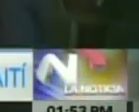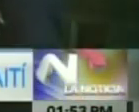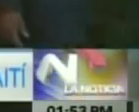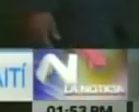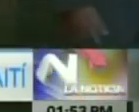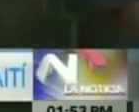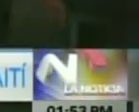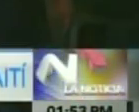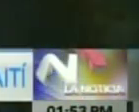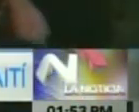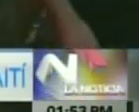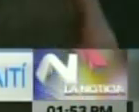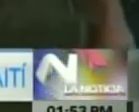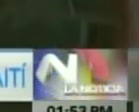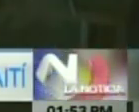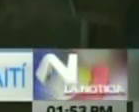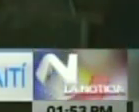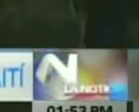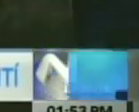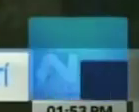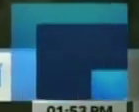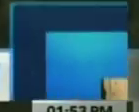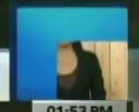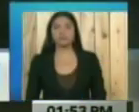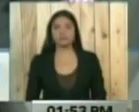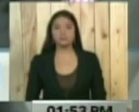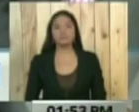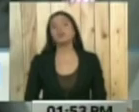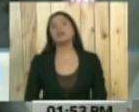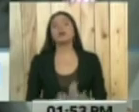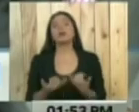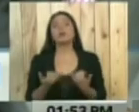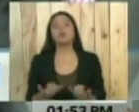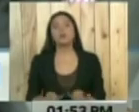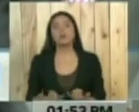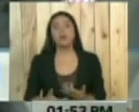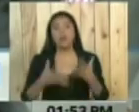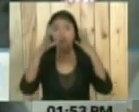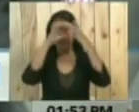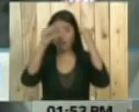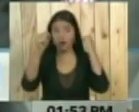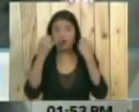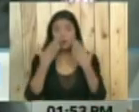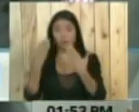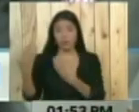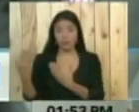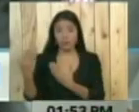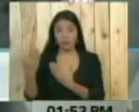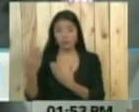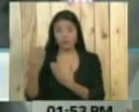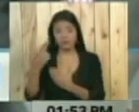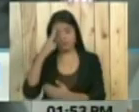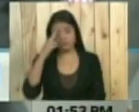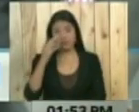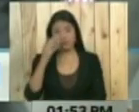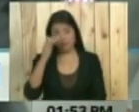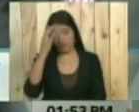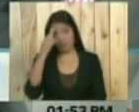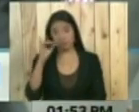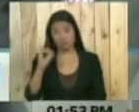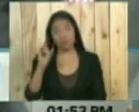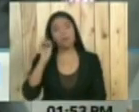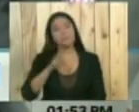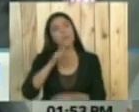hemos enviado a nuestro hermano pueblo de Haití. Voy a dar la palabra al embajador Leslie David, también para que